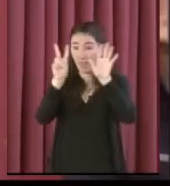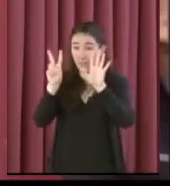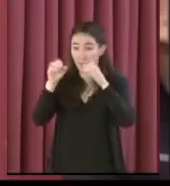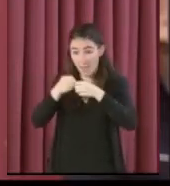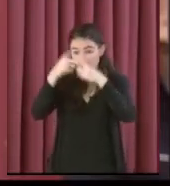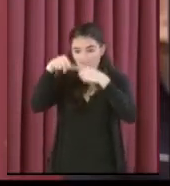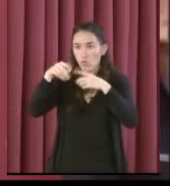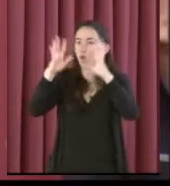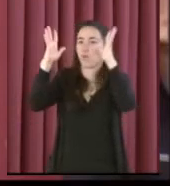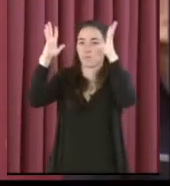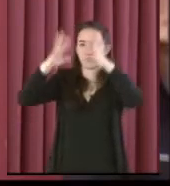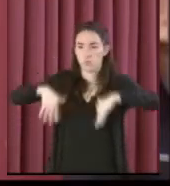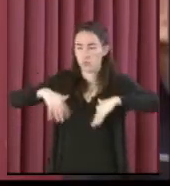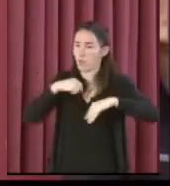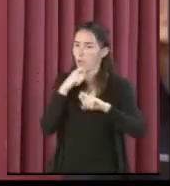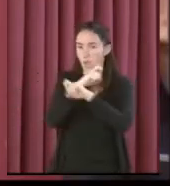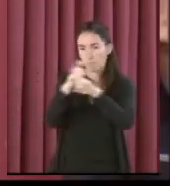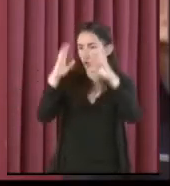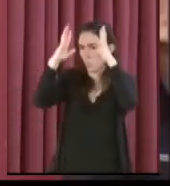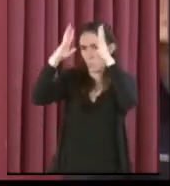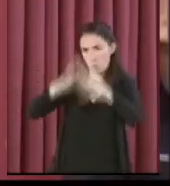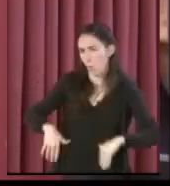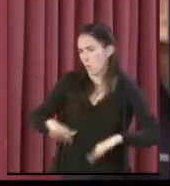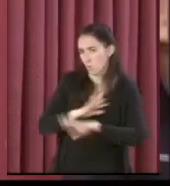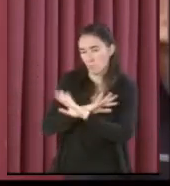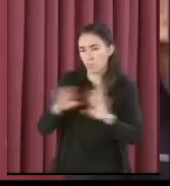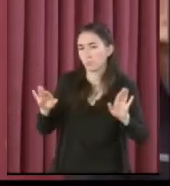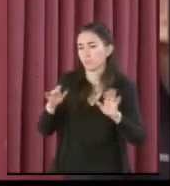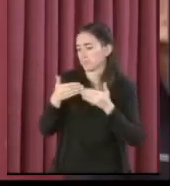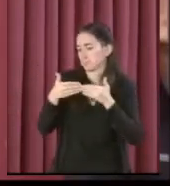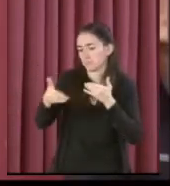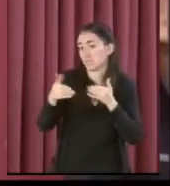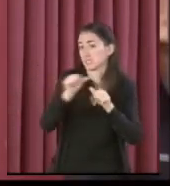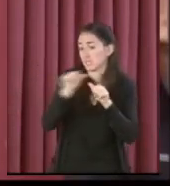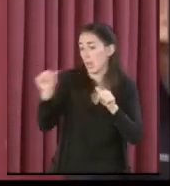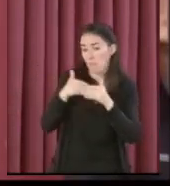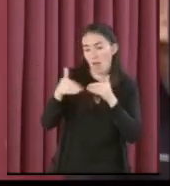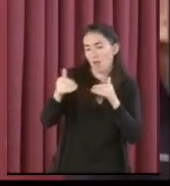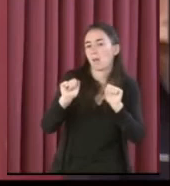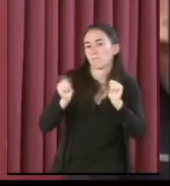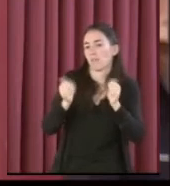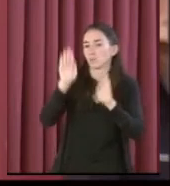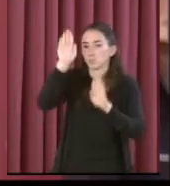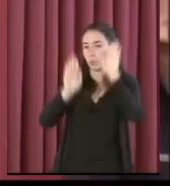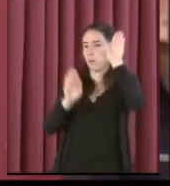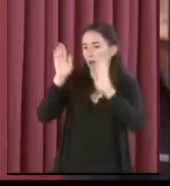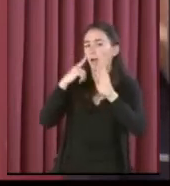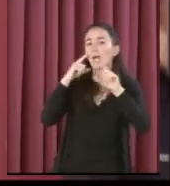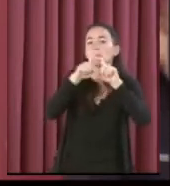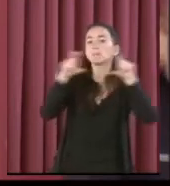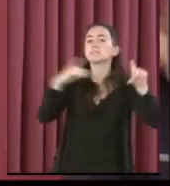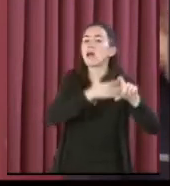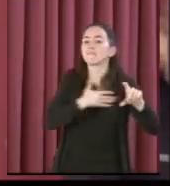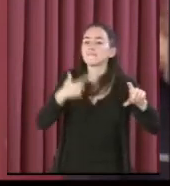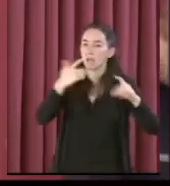Esta licitación tiene carácter inmediato en las próximas semanas. Por otro lado, se sigue trabajando en la